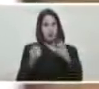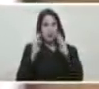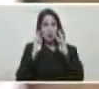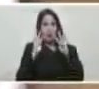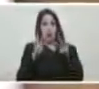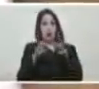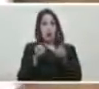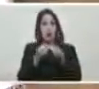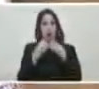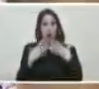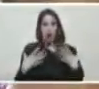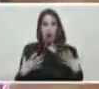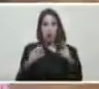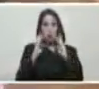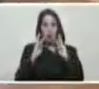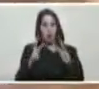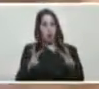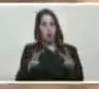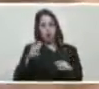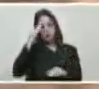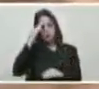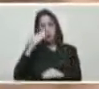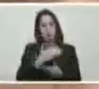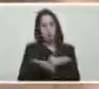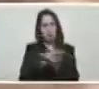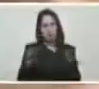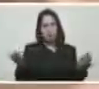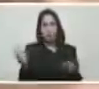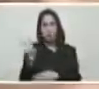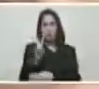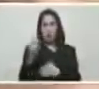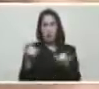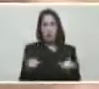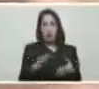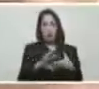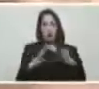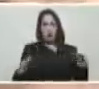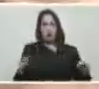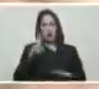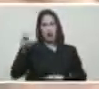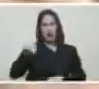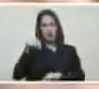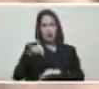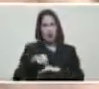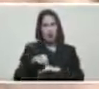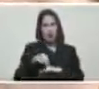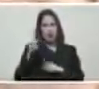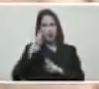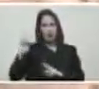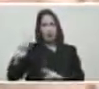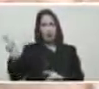aquí un saludo a toda Venezuela estamos en Cadena Nacional de radio y televisión